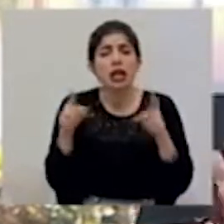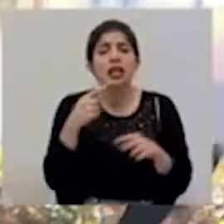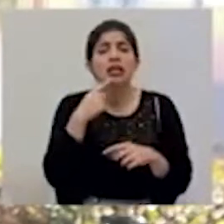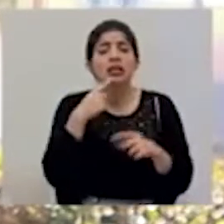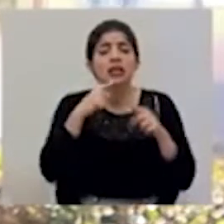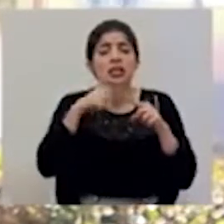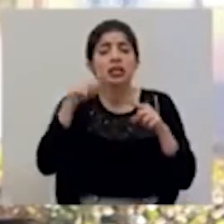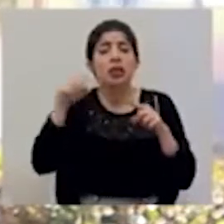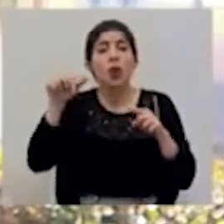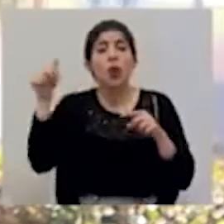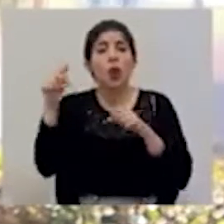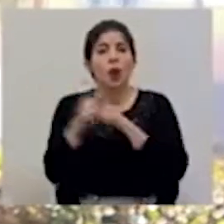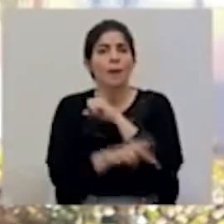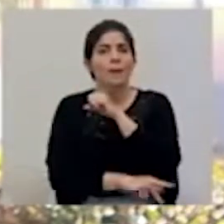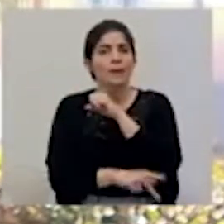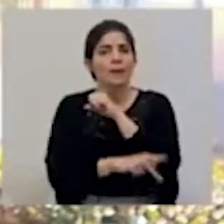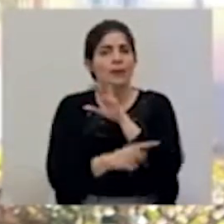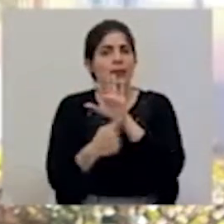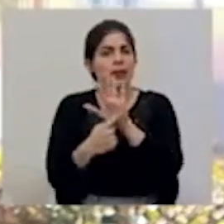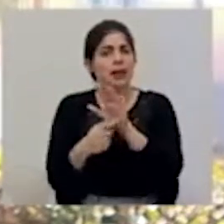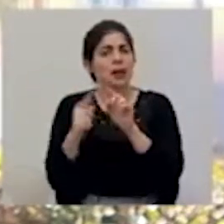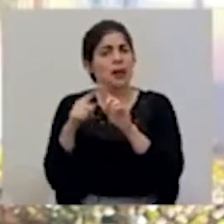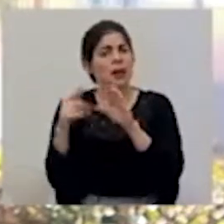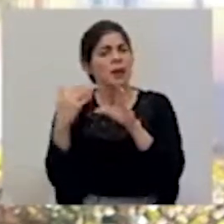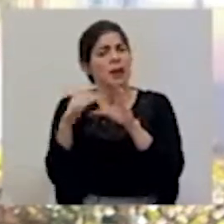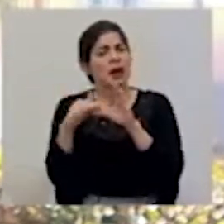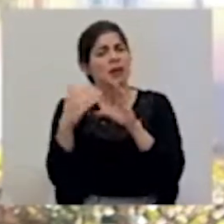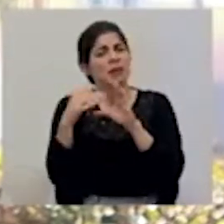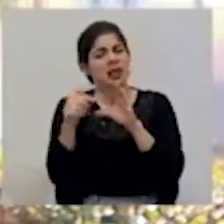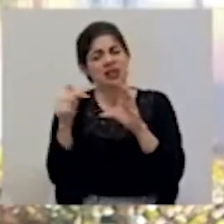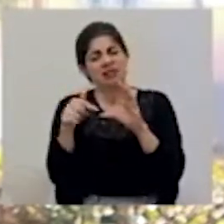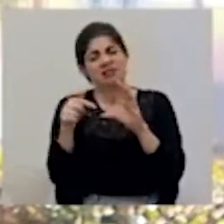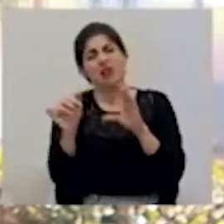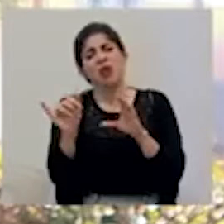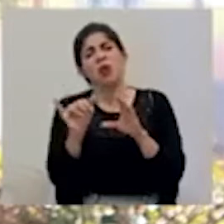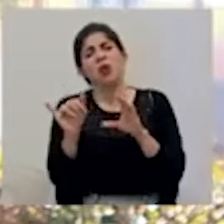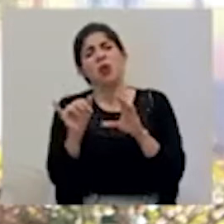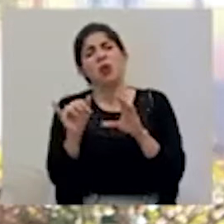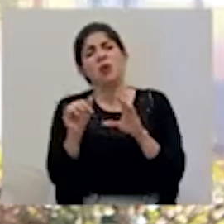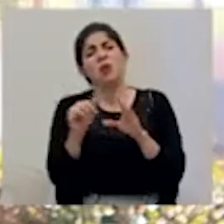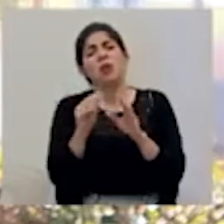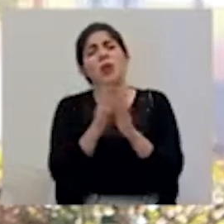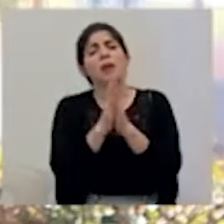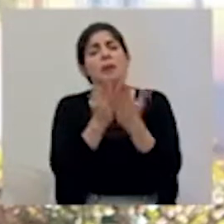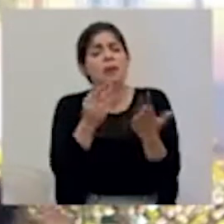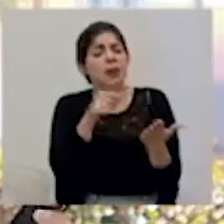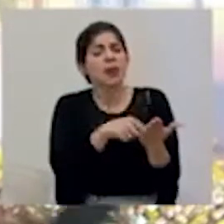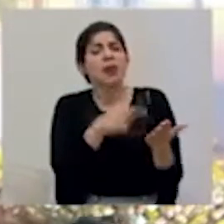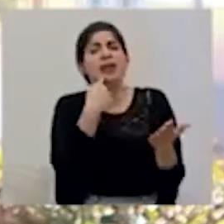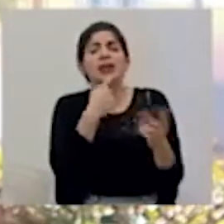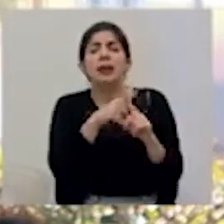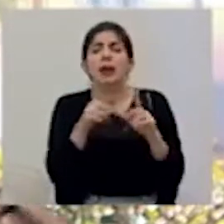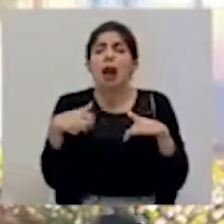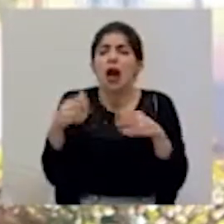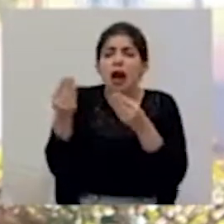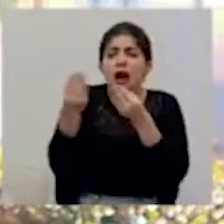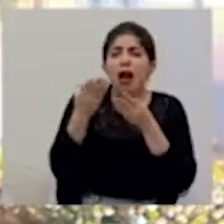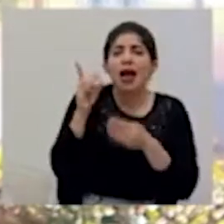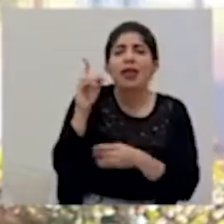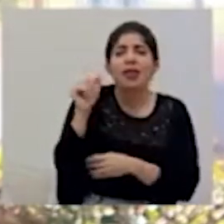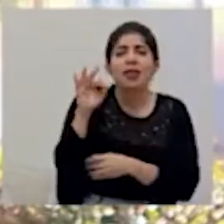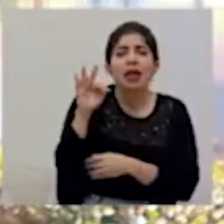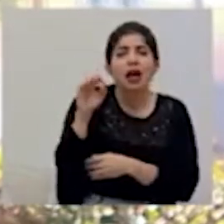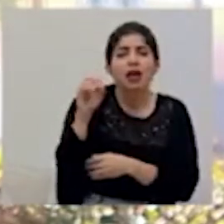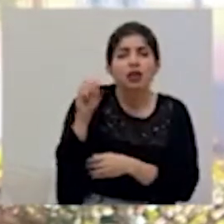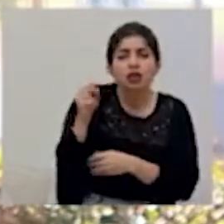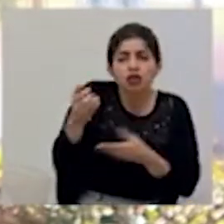demostrado en otros países y lo que mandan son como una especie como de citas bibliográficas, pero no vemos datos, o sea, seguimos sin ver datos